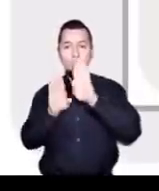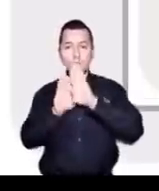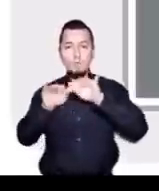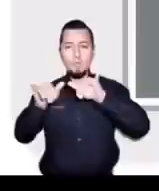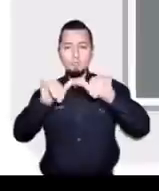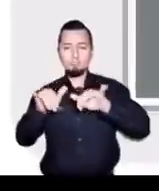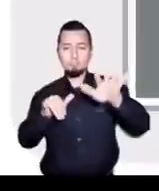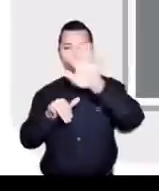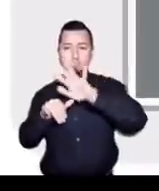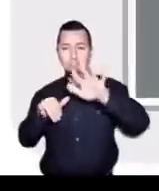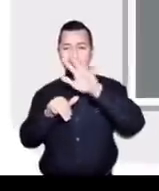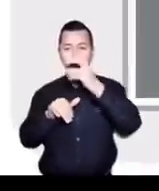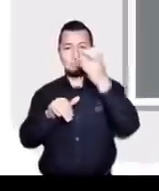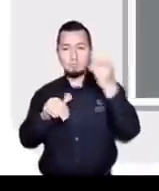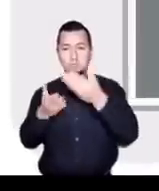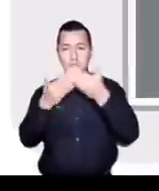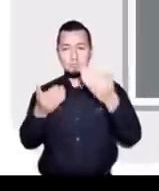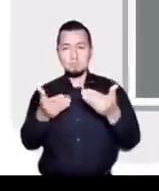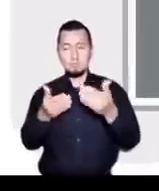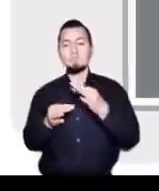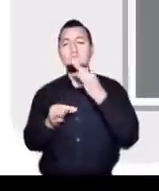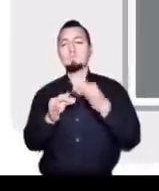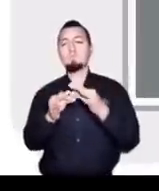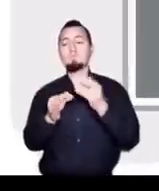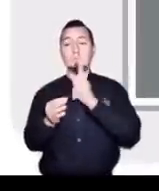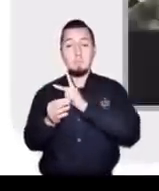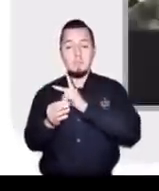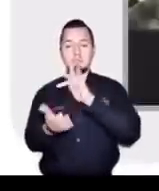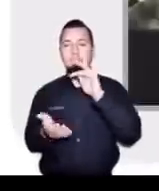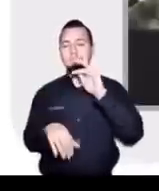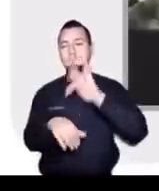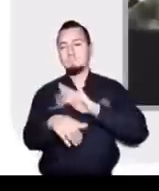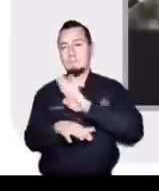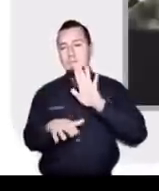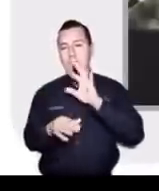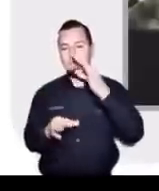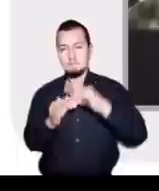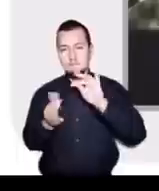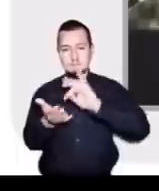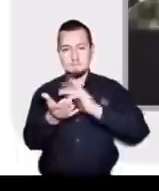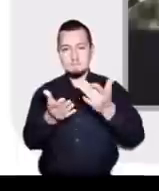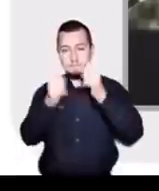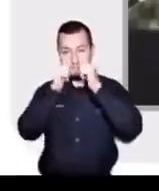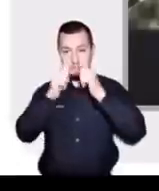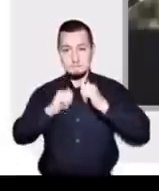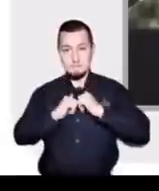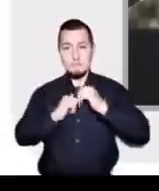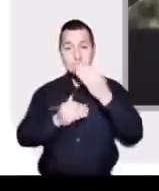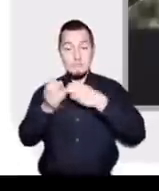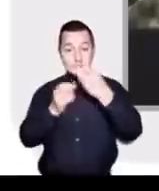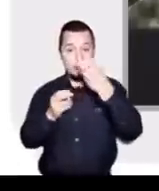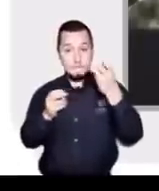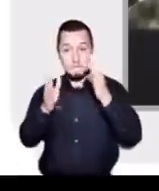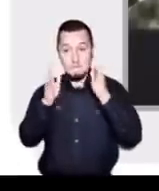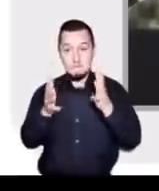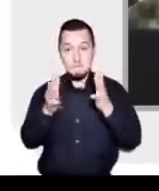elemento. Y por mi parte es todo. Espero que esto les haya dado una visión, aunque sea muy